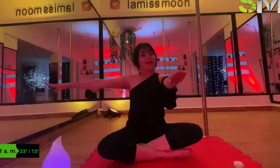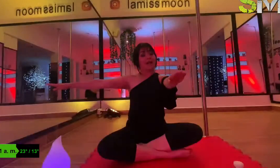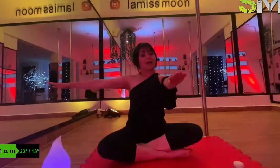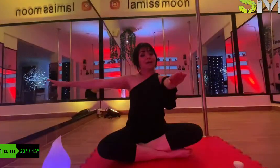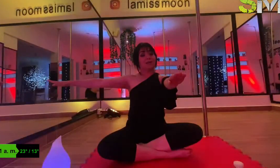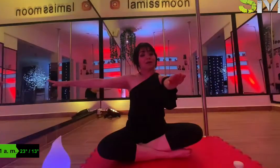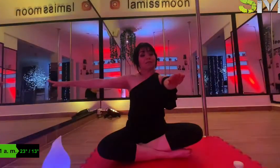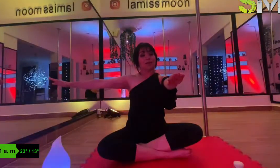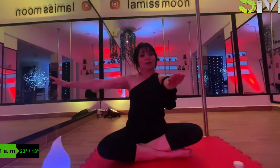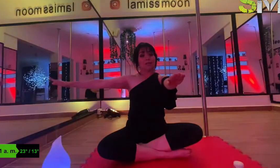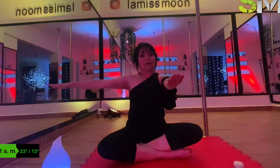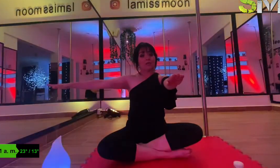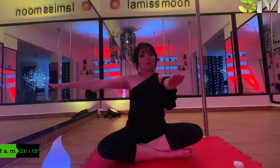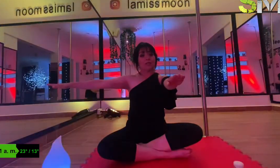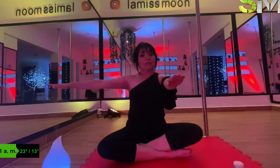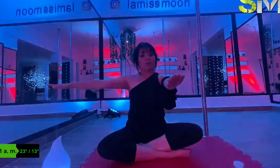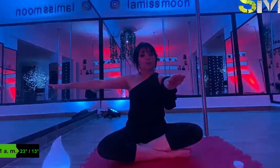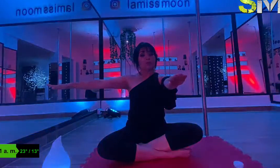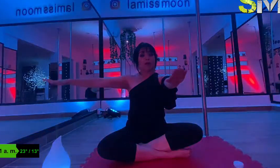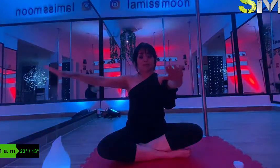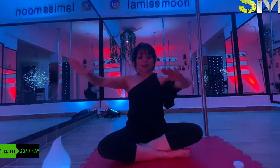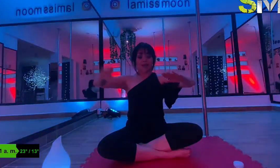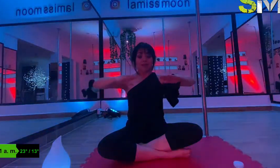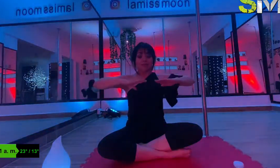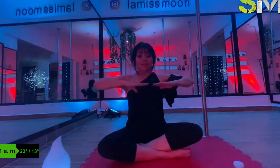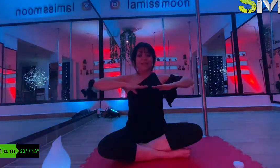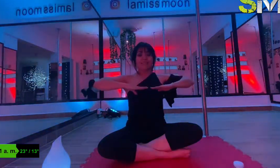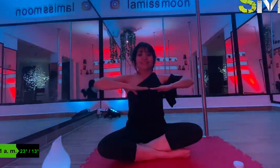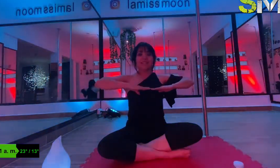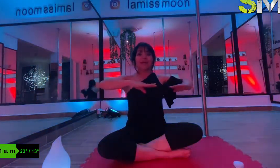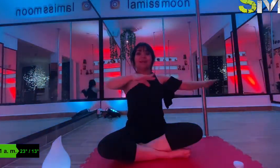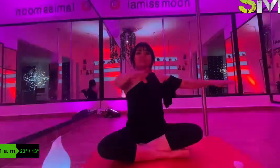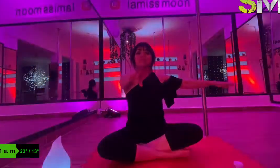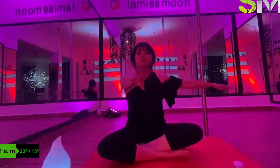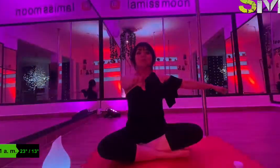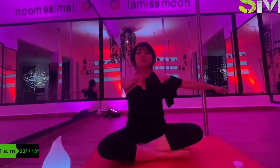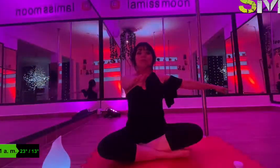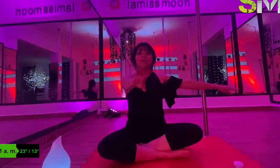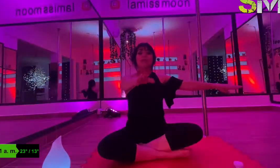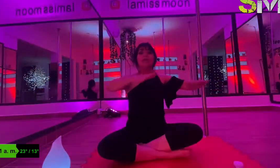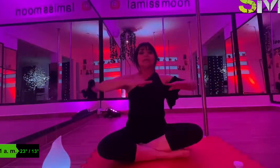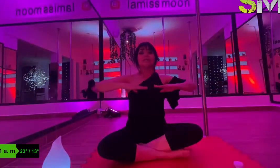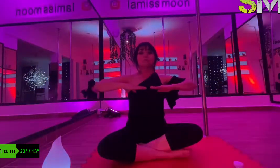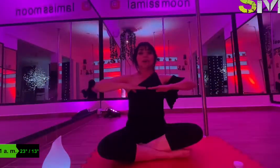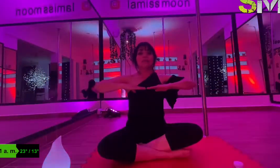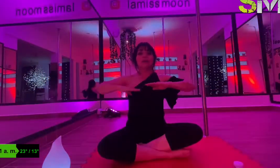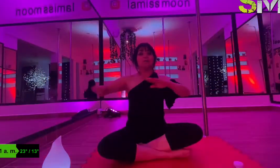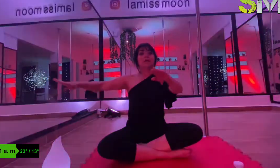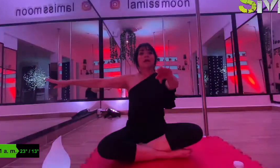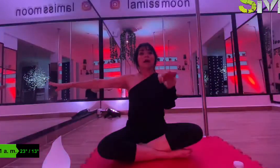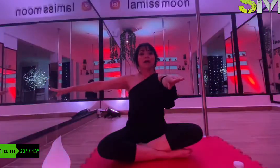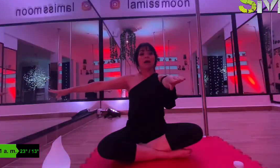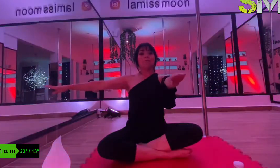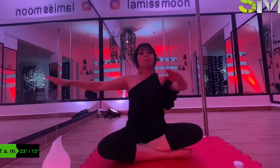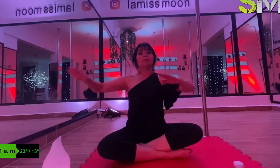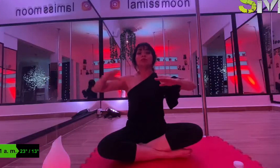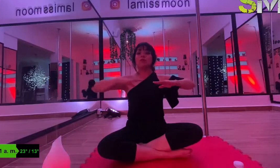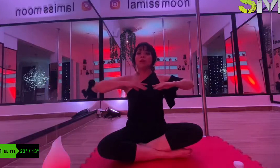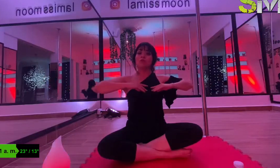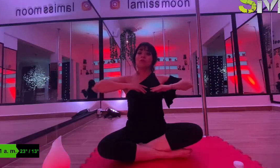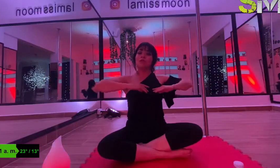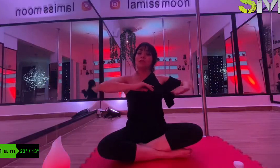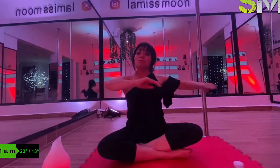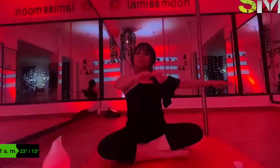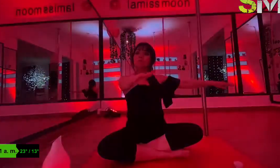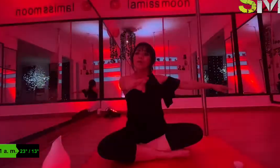otro a mi lado derecho, mi cuarta. Derechita, sin mover, ¿qué? La espalda. Ah, primero